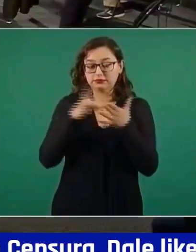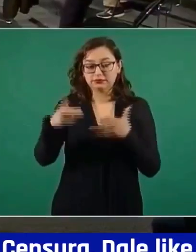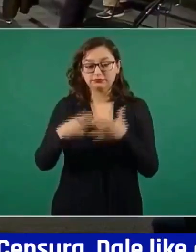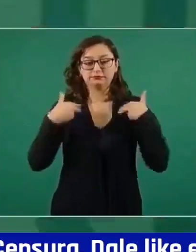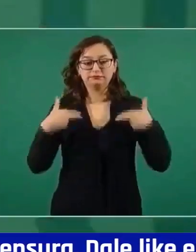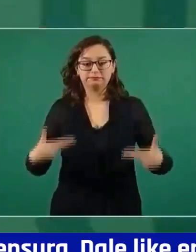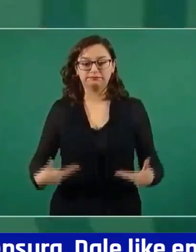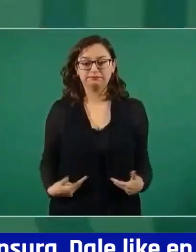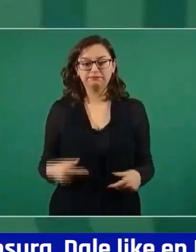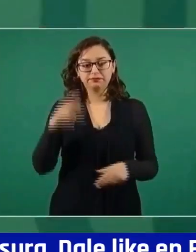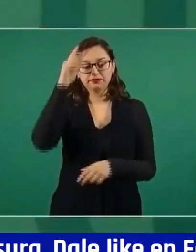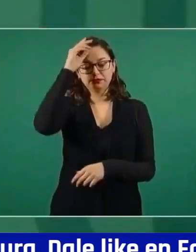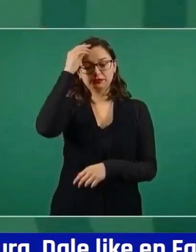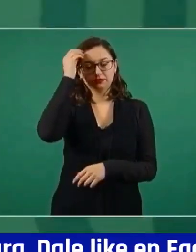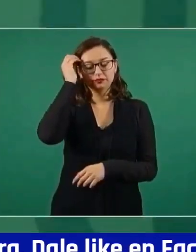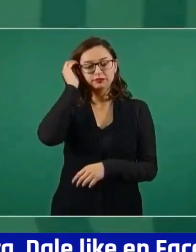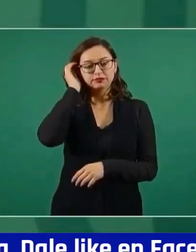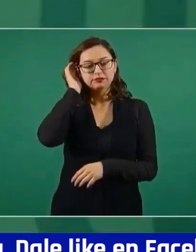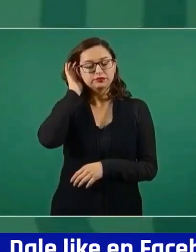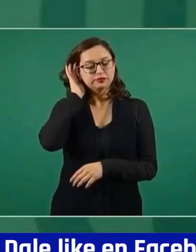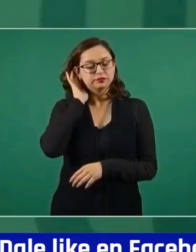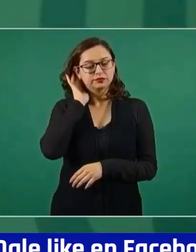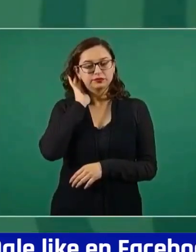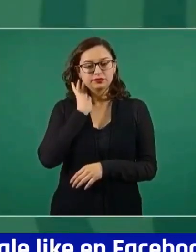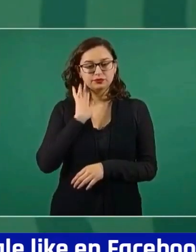Bueno, pues es tan